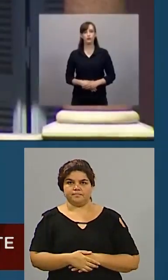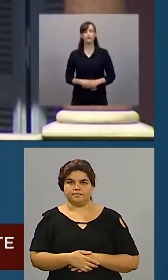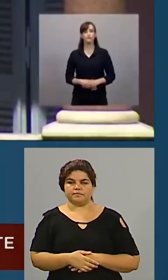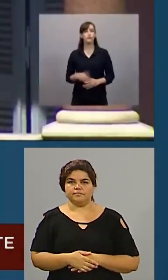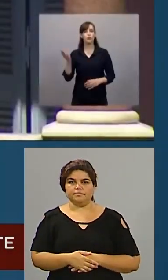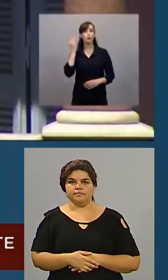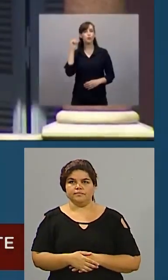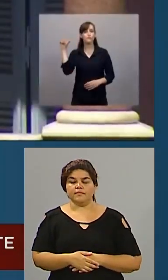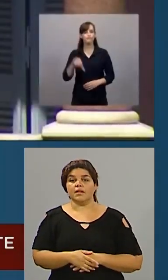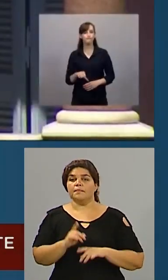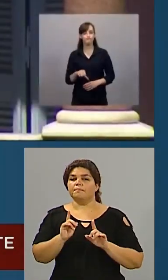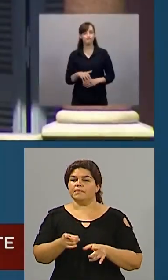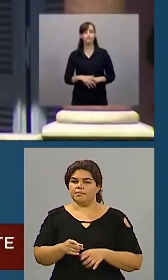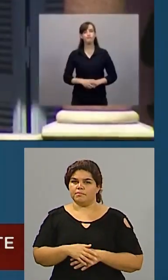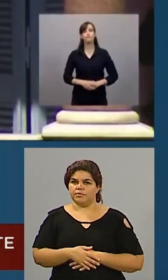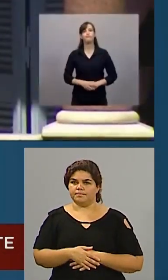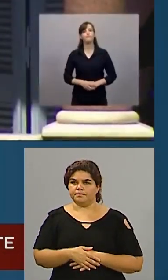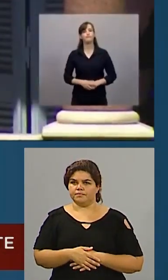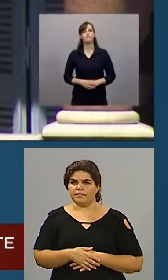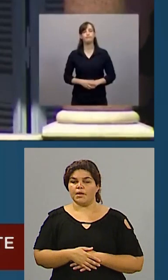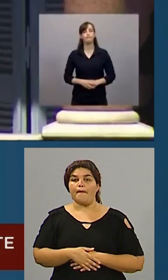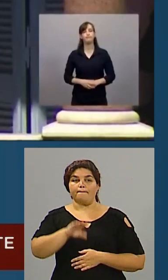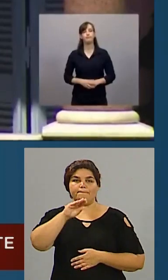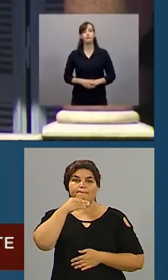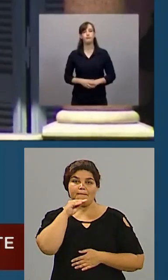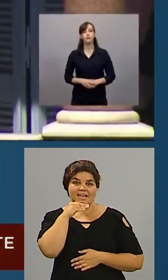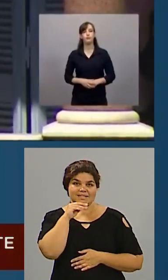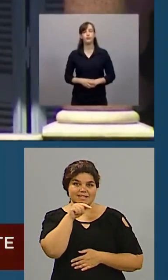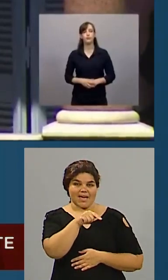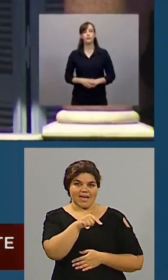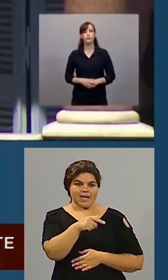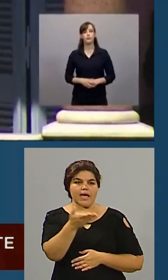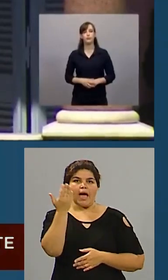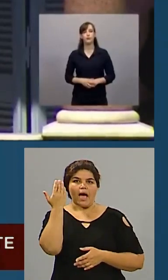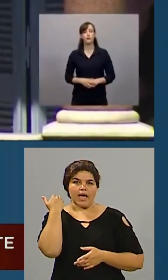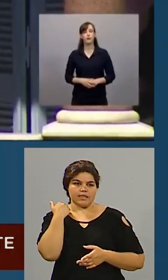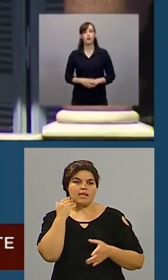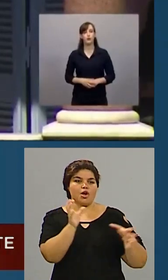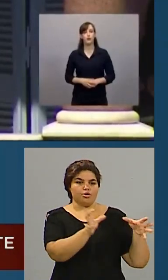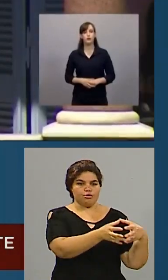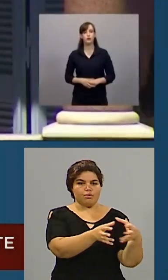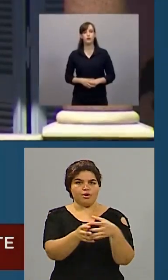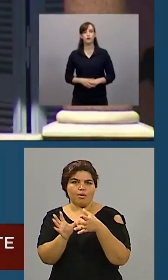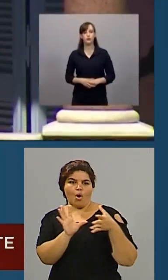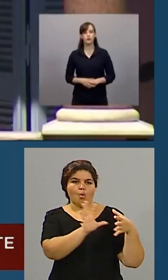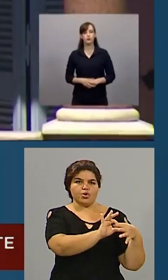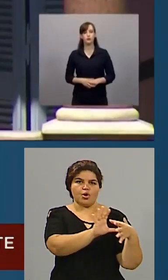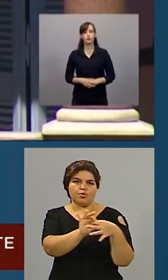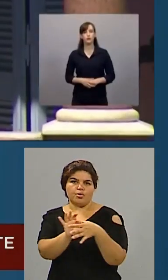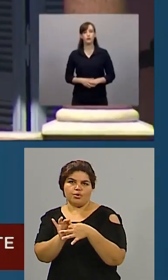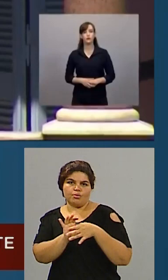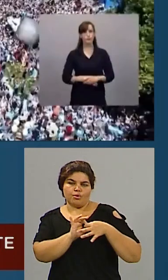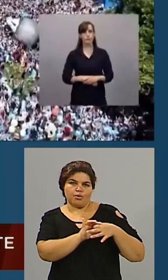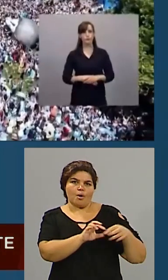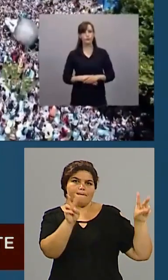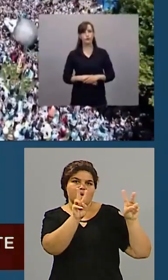analizan que Massa logró esa unidad que no se había logrado en el último tiempo en el peronismo. ¿Qué va a